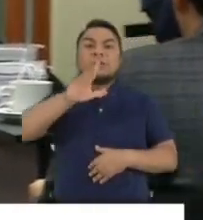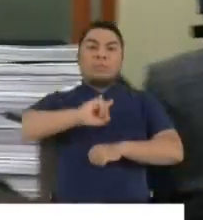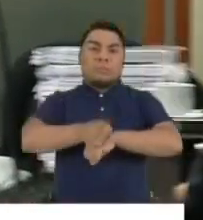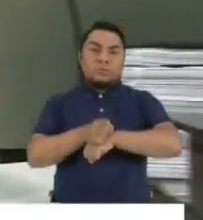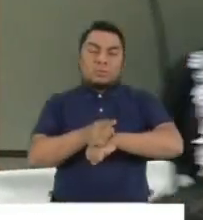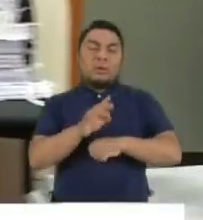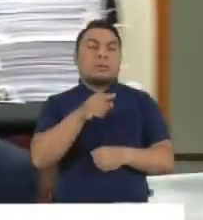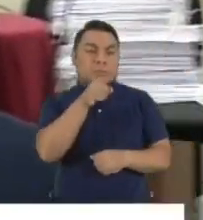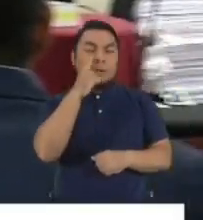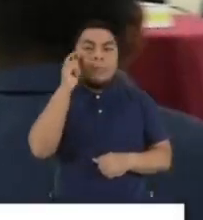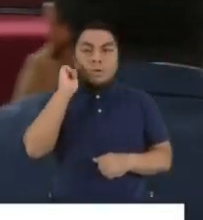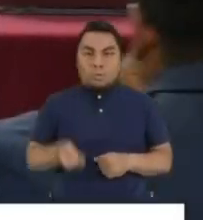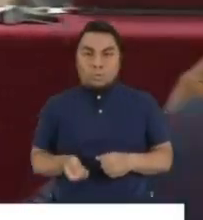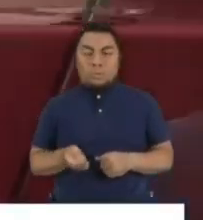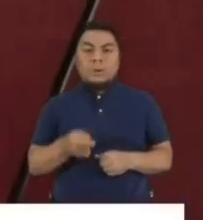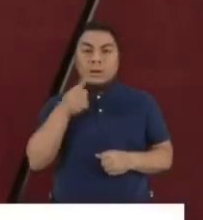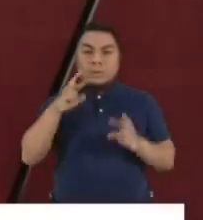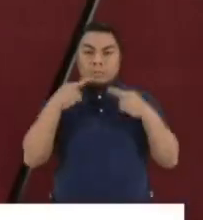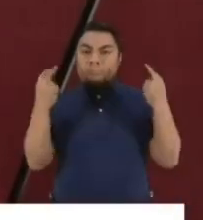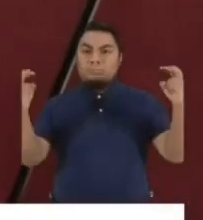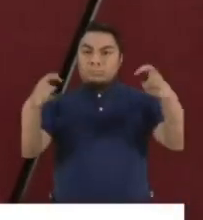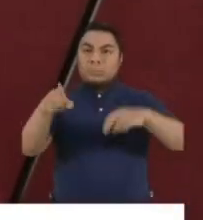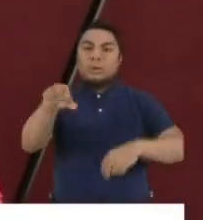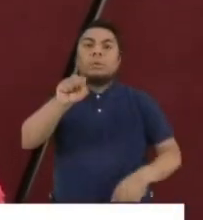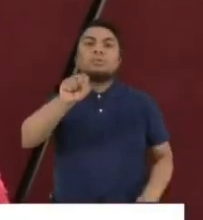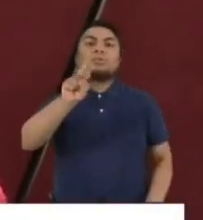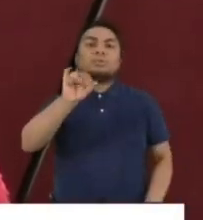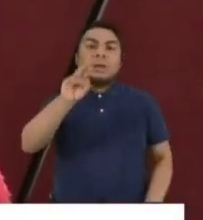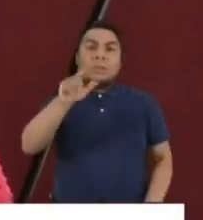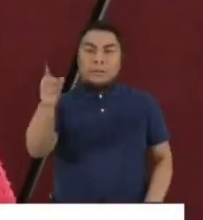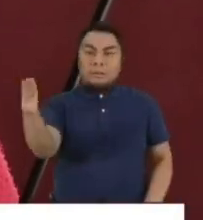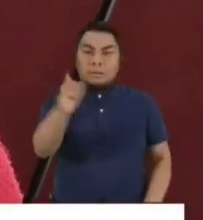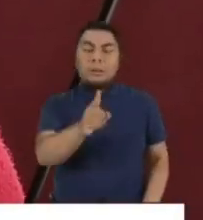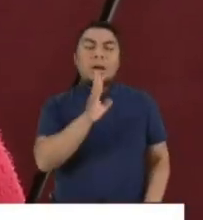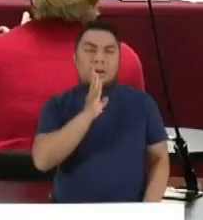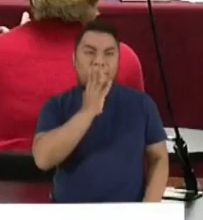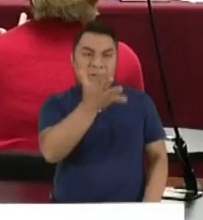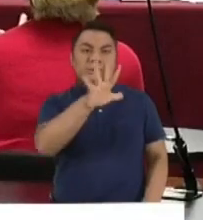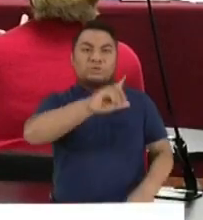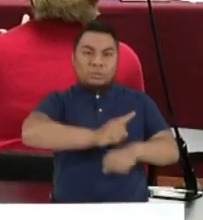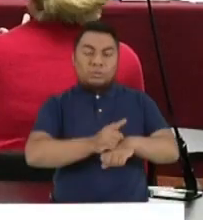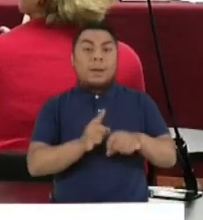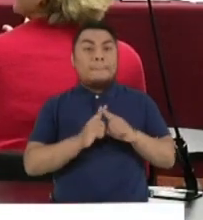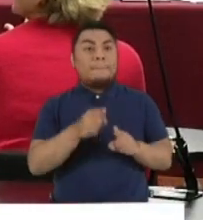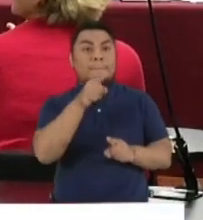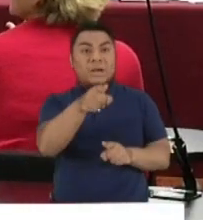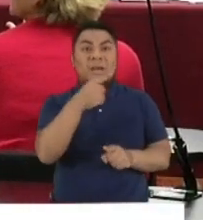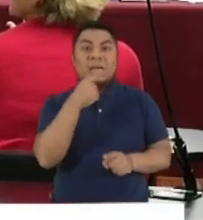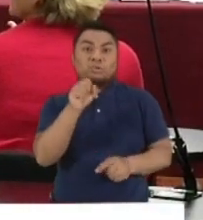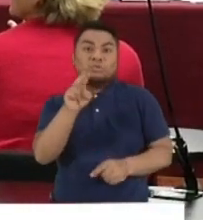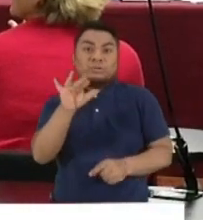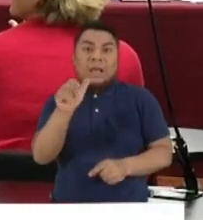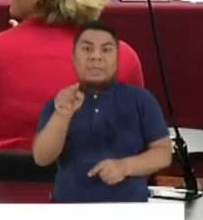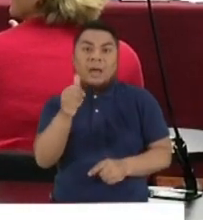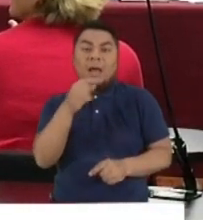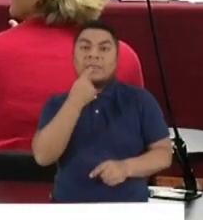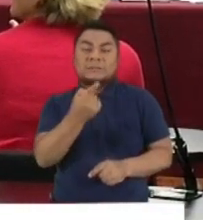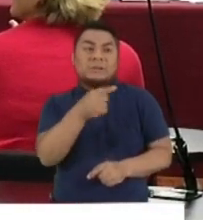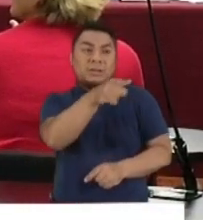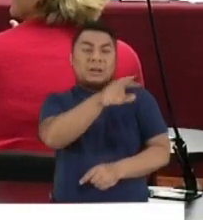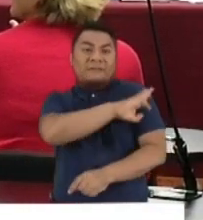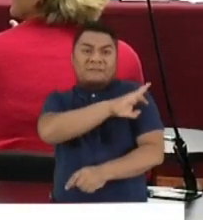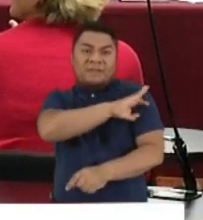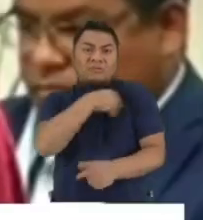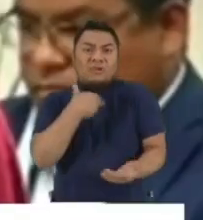que le otorgó la Sala Penal de Apelaciones, Susana Villarán también aseguró que la Fiscalía no podrá probar que está implicada en el delito